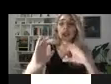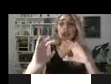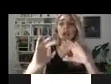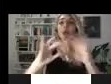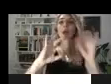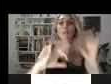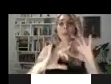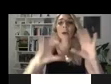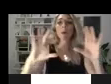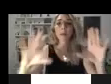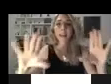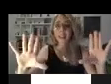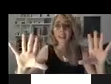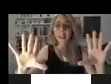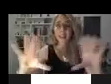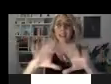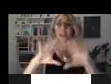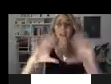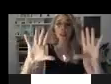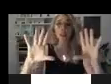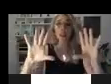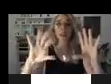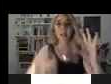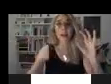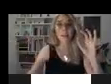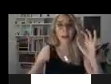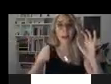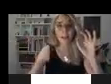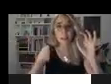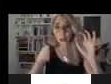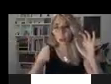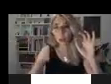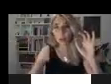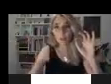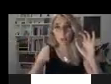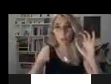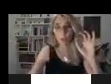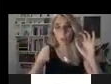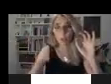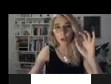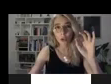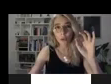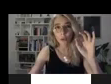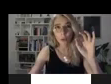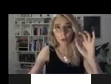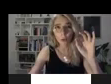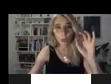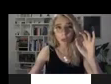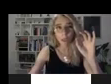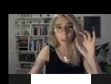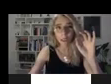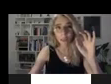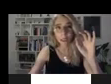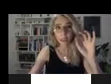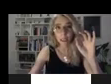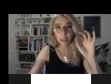y voy a compartirles este mapa, a ver si lo puedo ampliar un poquito, me meto en una